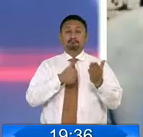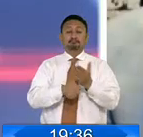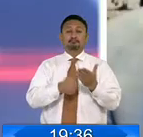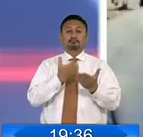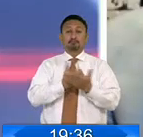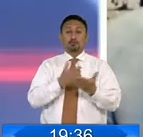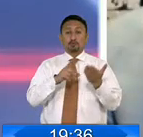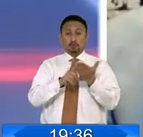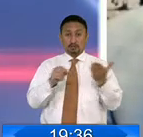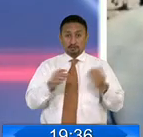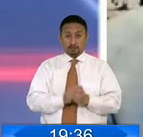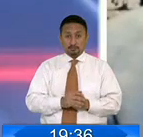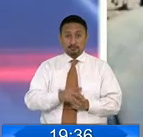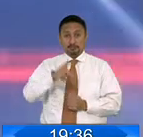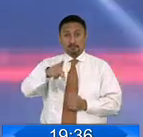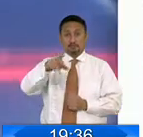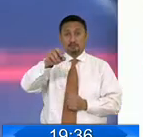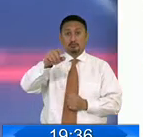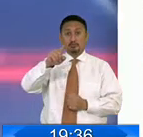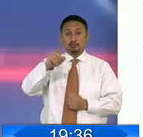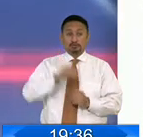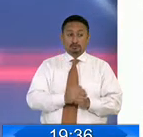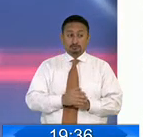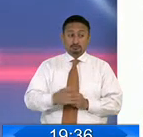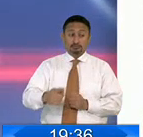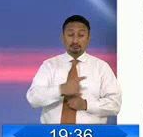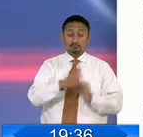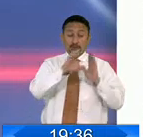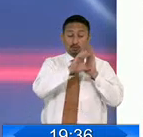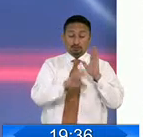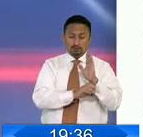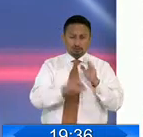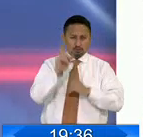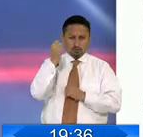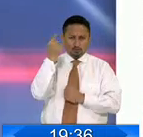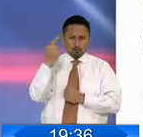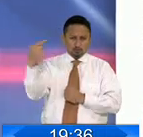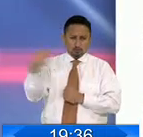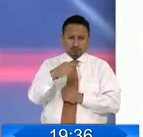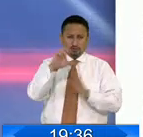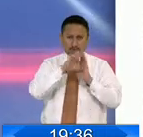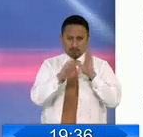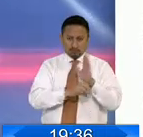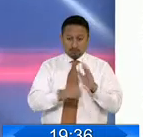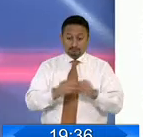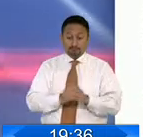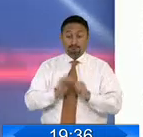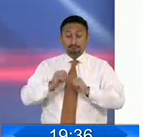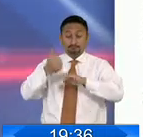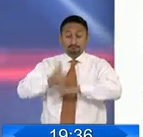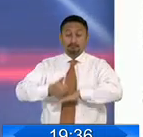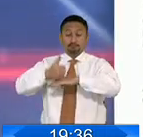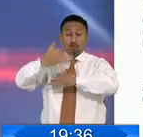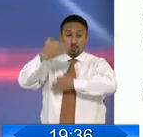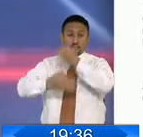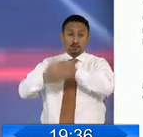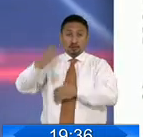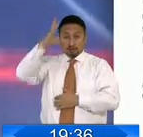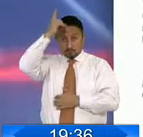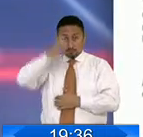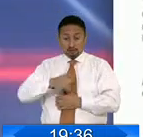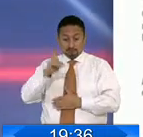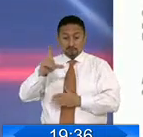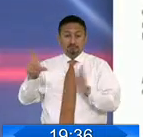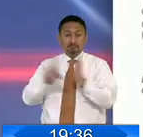economía mauricio pozo indicó que el cal no puede interpretar la constitucionalidad y que la corte constitucional sólo puede pronunciarse